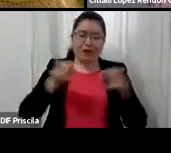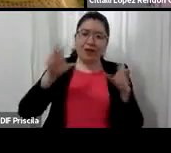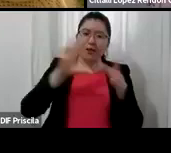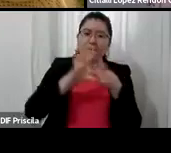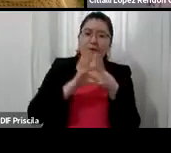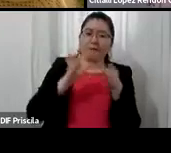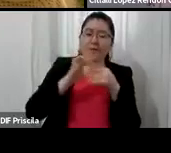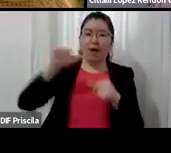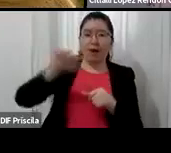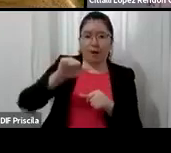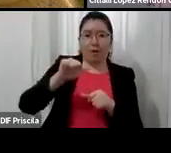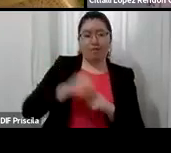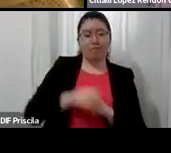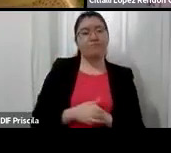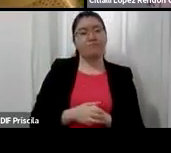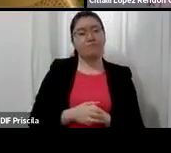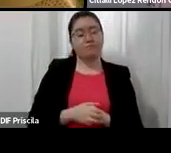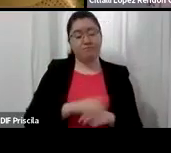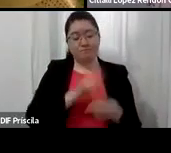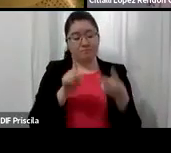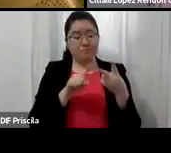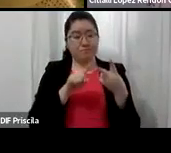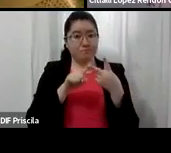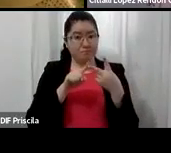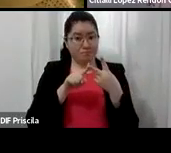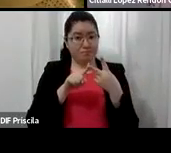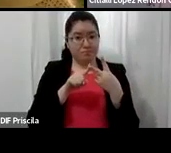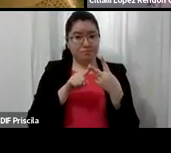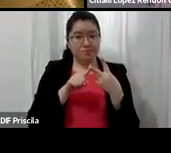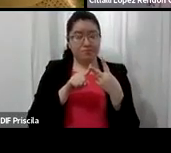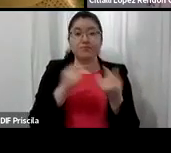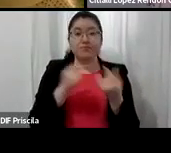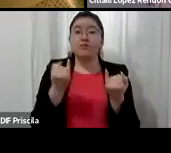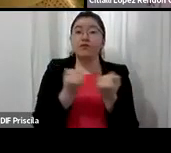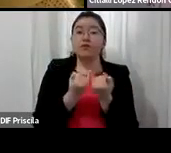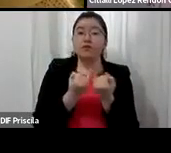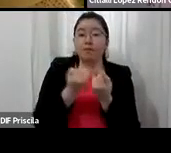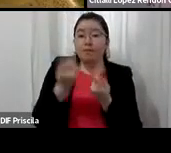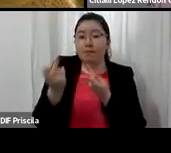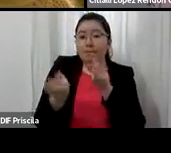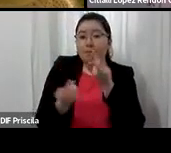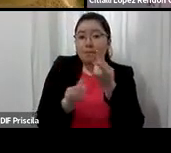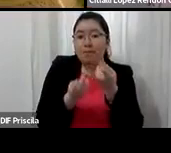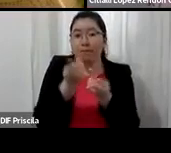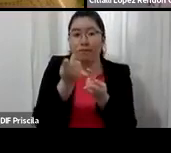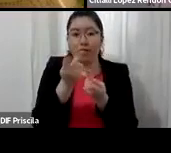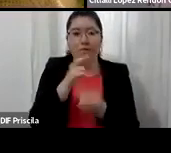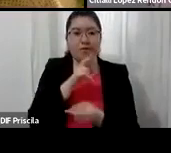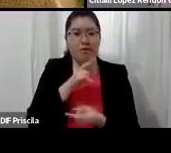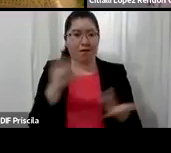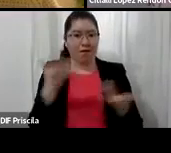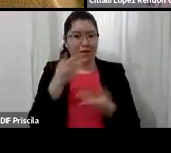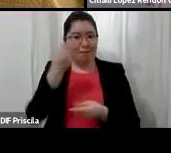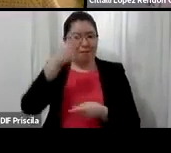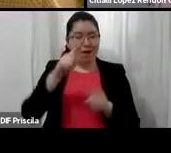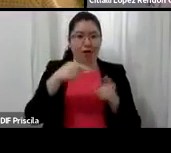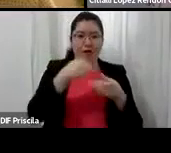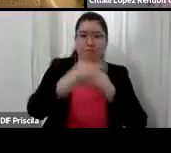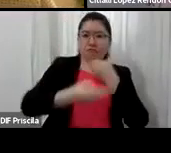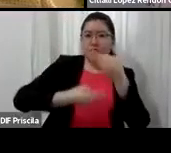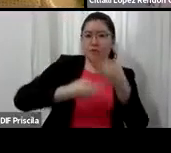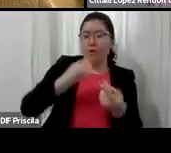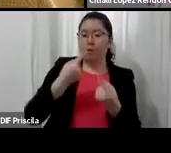sus semblanzas. Segundo, continuaremos con la formulación de preguntas que nos permitirán generar un diálogo entre todas, todos